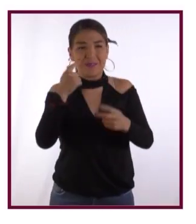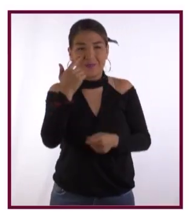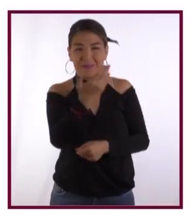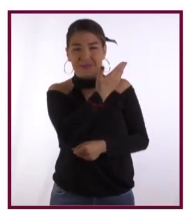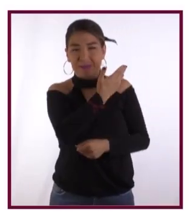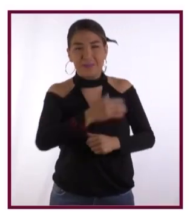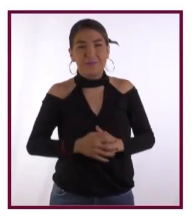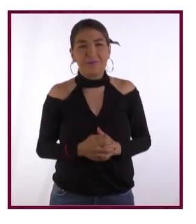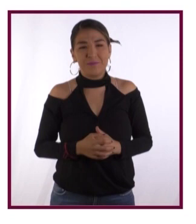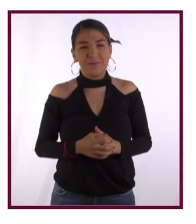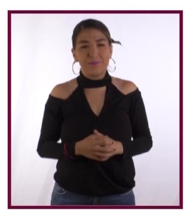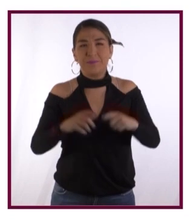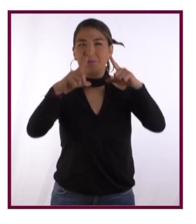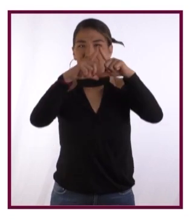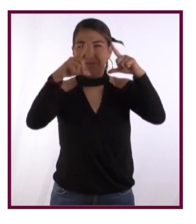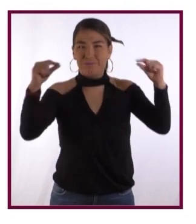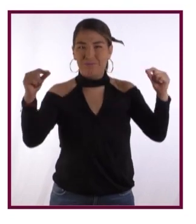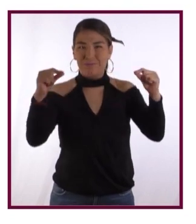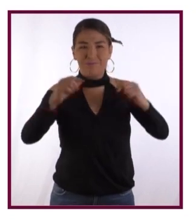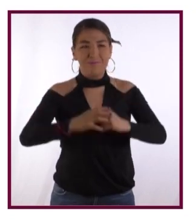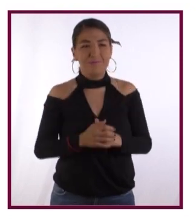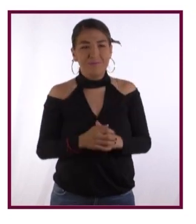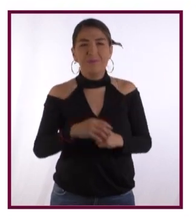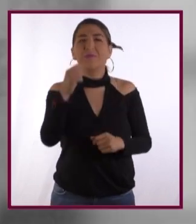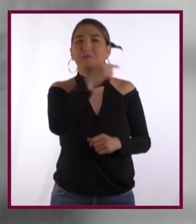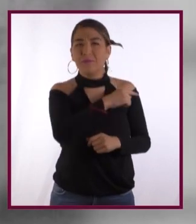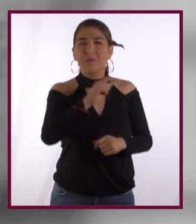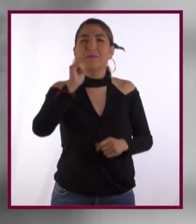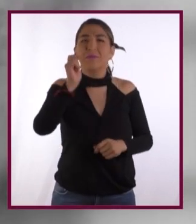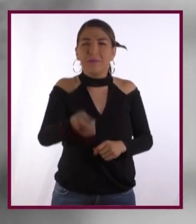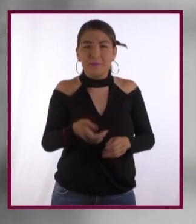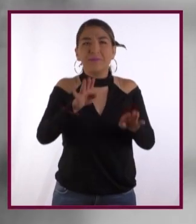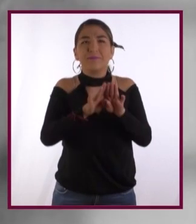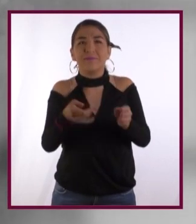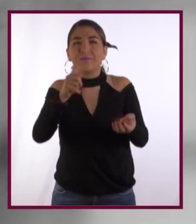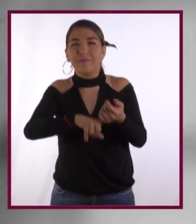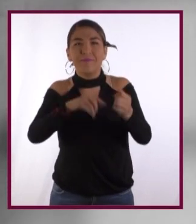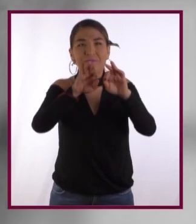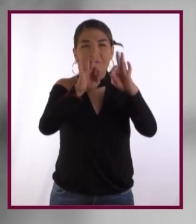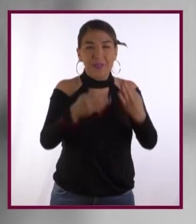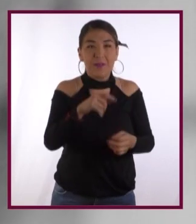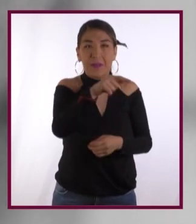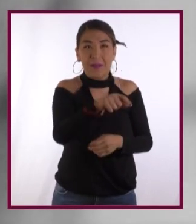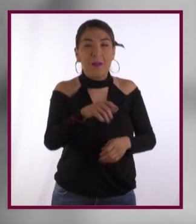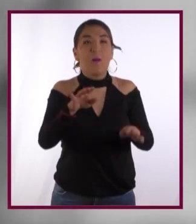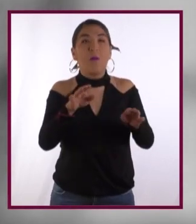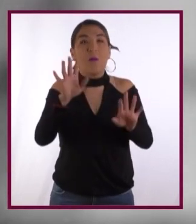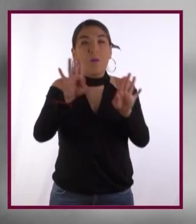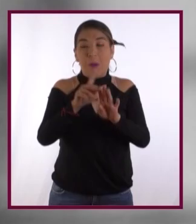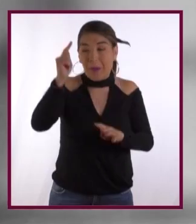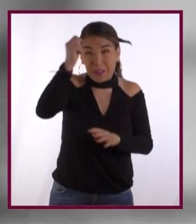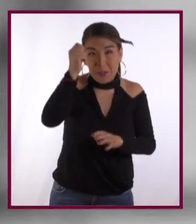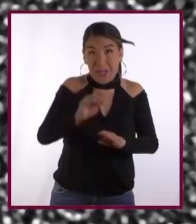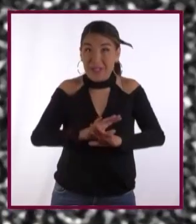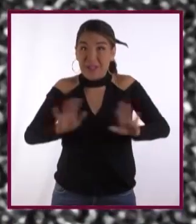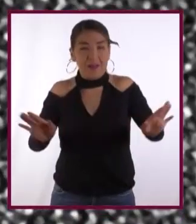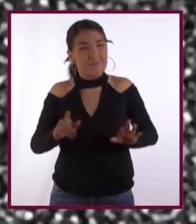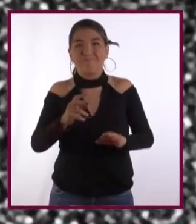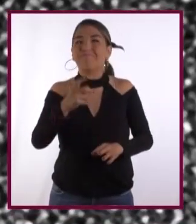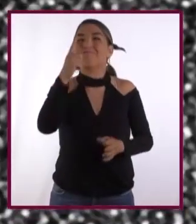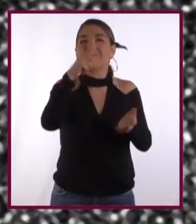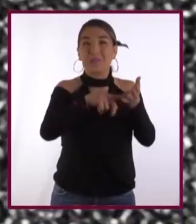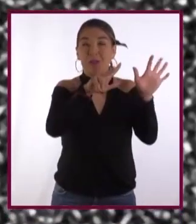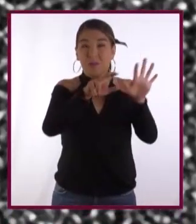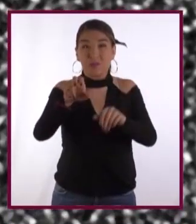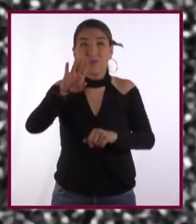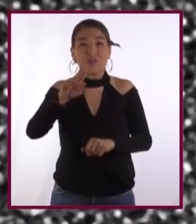tipo 3 de teselación conformado por 2 rombos. Las teselaciones de Penrose no solo se quedan en el terreno de lo teórico,